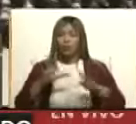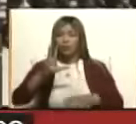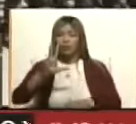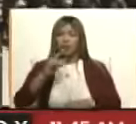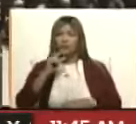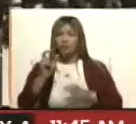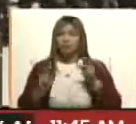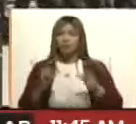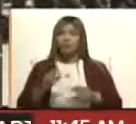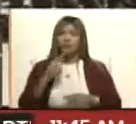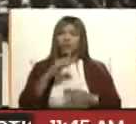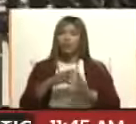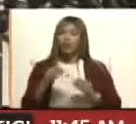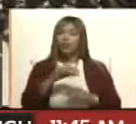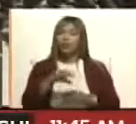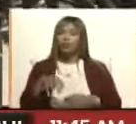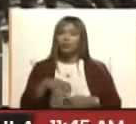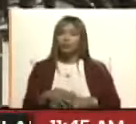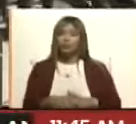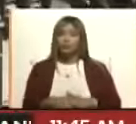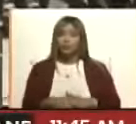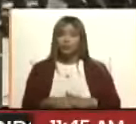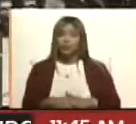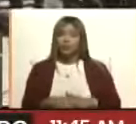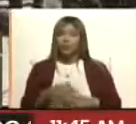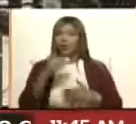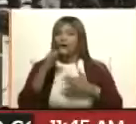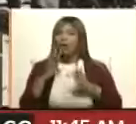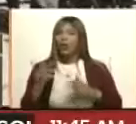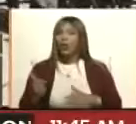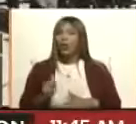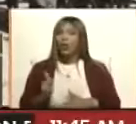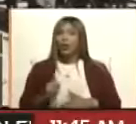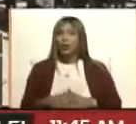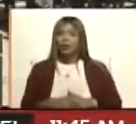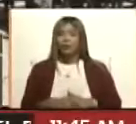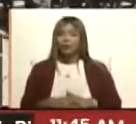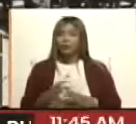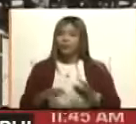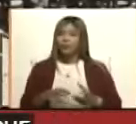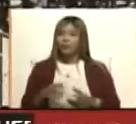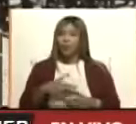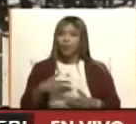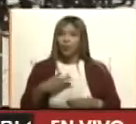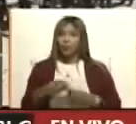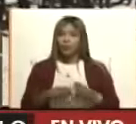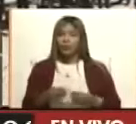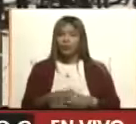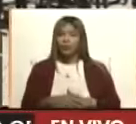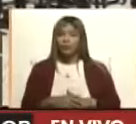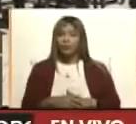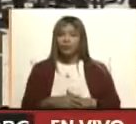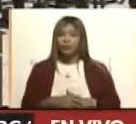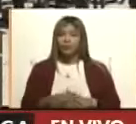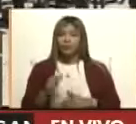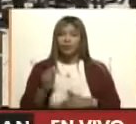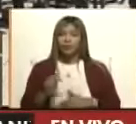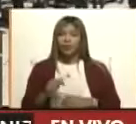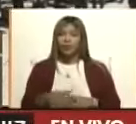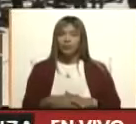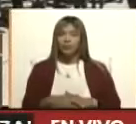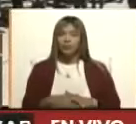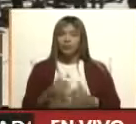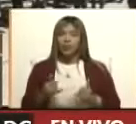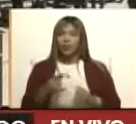funcionarios desplegados en todo el territorio nacional para atender cualquier incidencia que pueda generarse durante seguidamente las